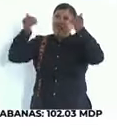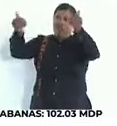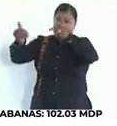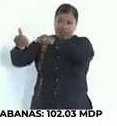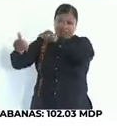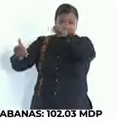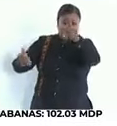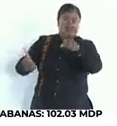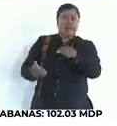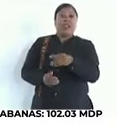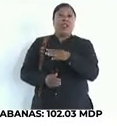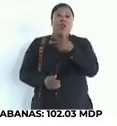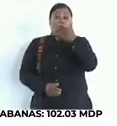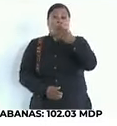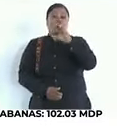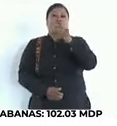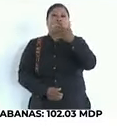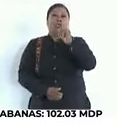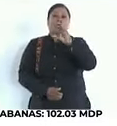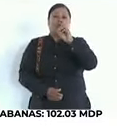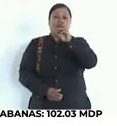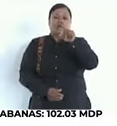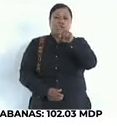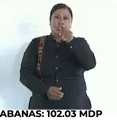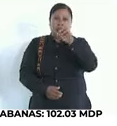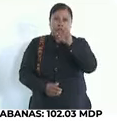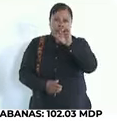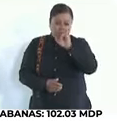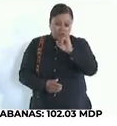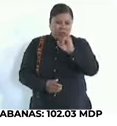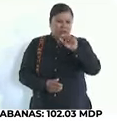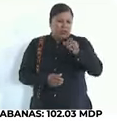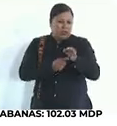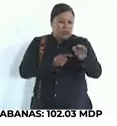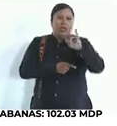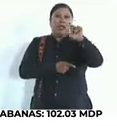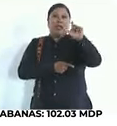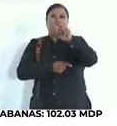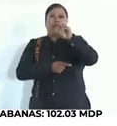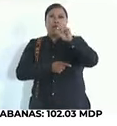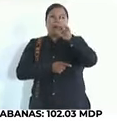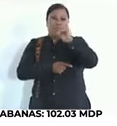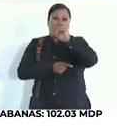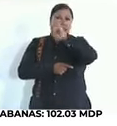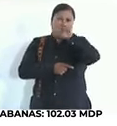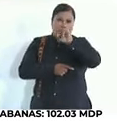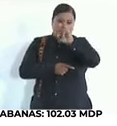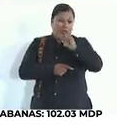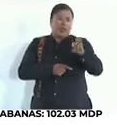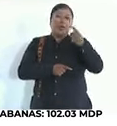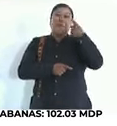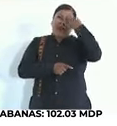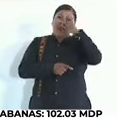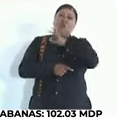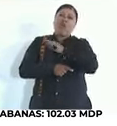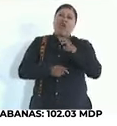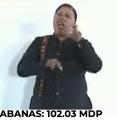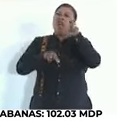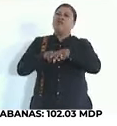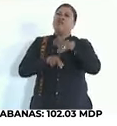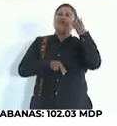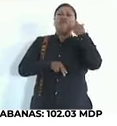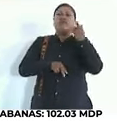8 en Chicomezúchil y 8 más en Ixtepeji, a fin de contemplar las maravillas de la